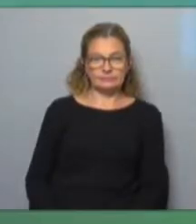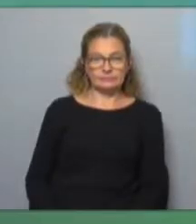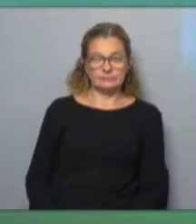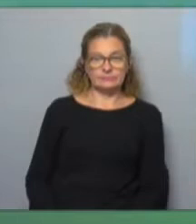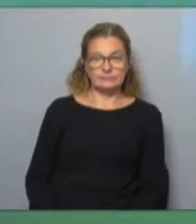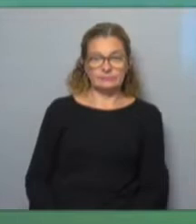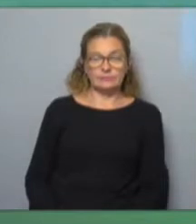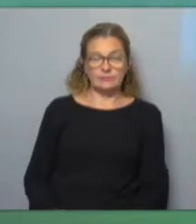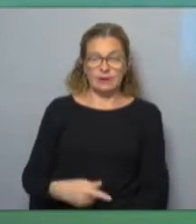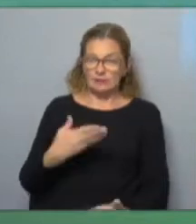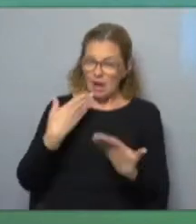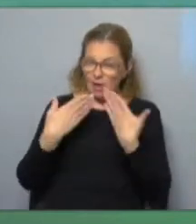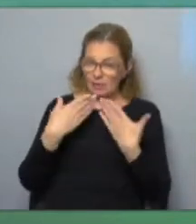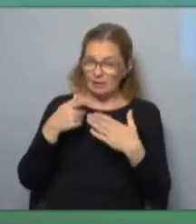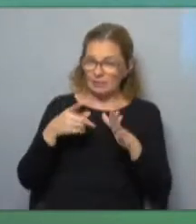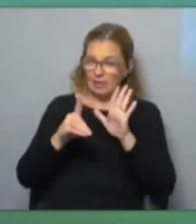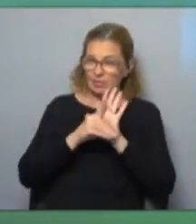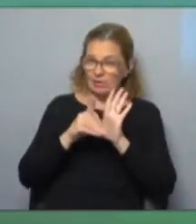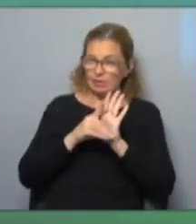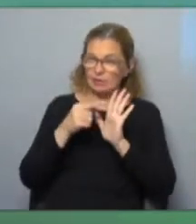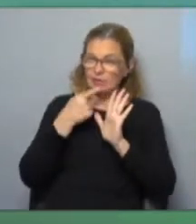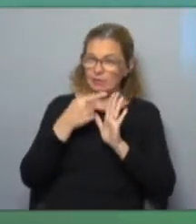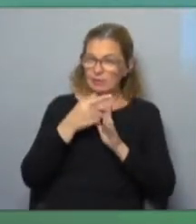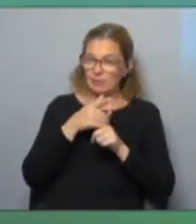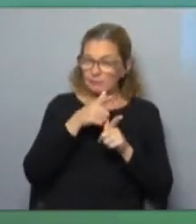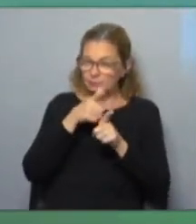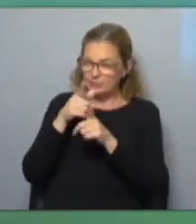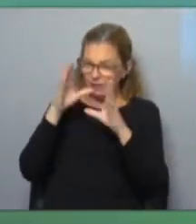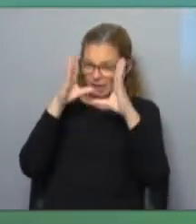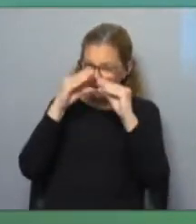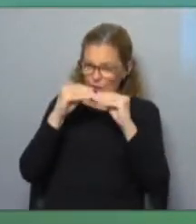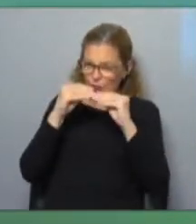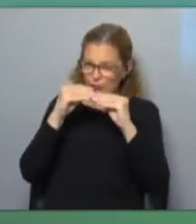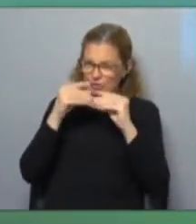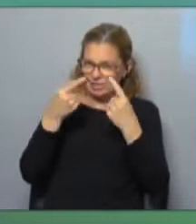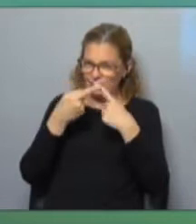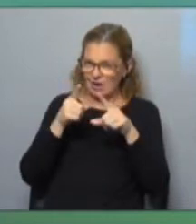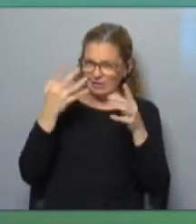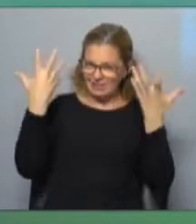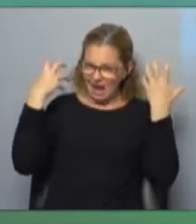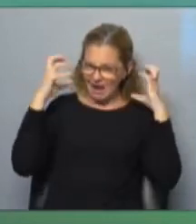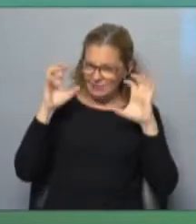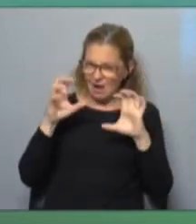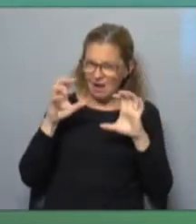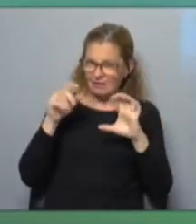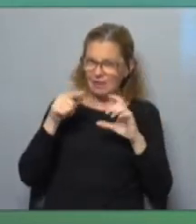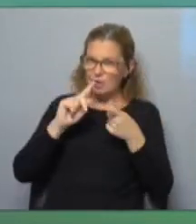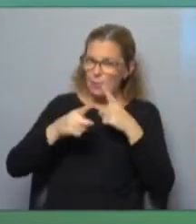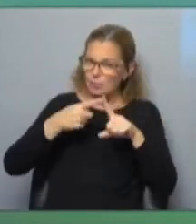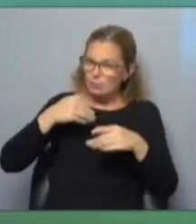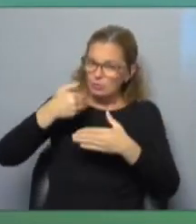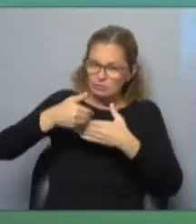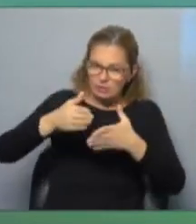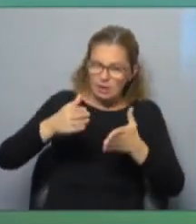Bueno, y dio que hablar este decreto que habilita la Casa Nocturna de especies exóticas. Sí, la discusión sigue